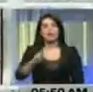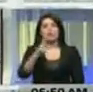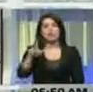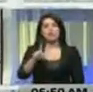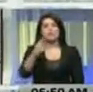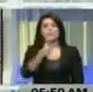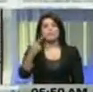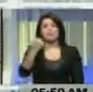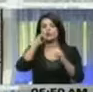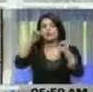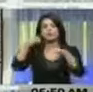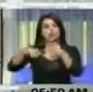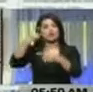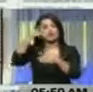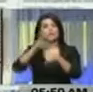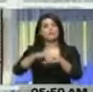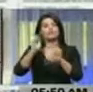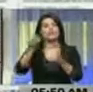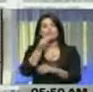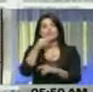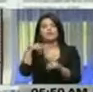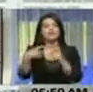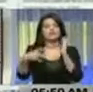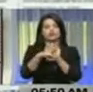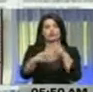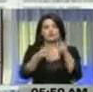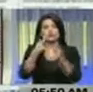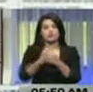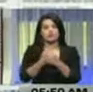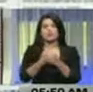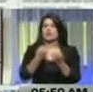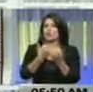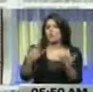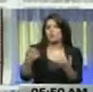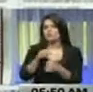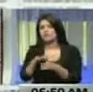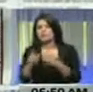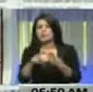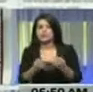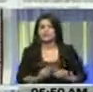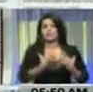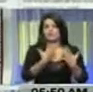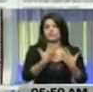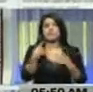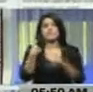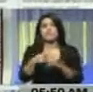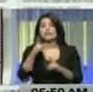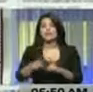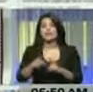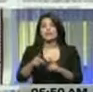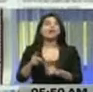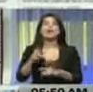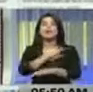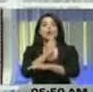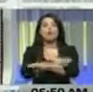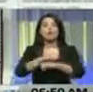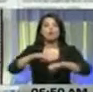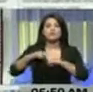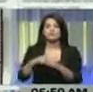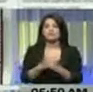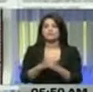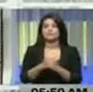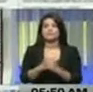diarias por comida y derechos políticos. Hay que ver cuántas fueron inducidas, cuántas fueron espontáneas, y obviamente el poder de movilización. Quizás